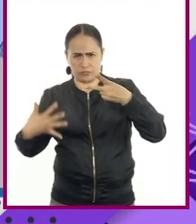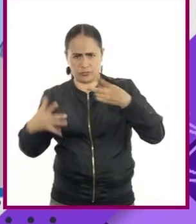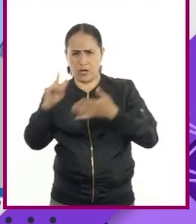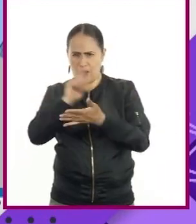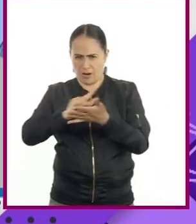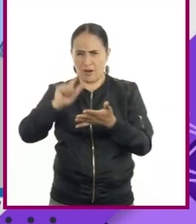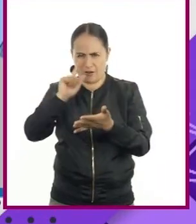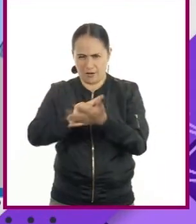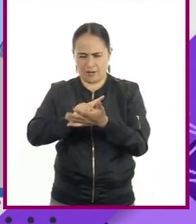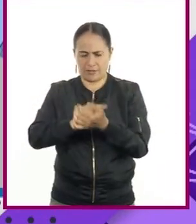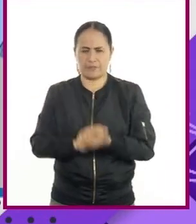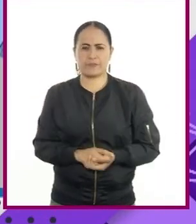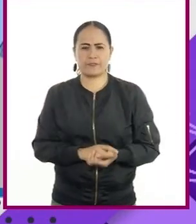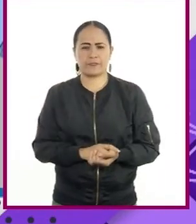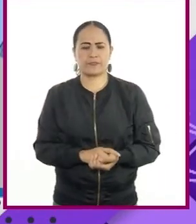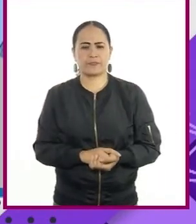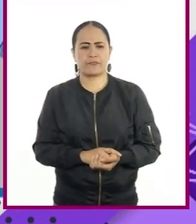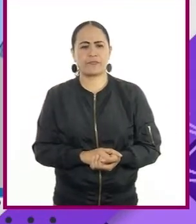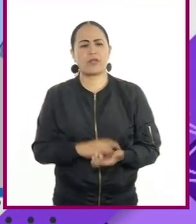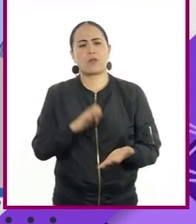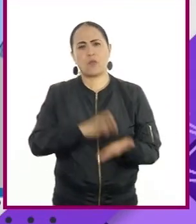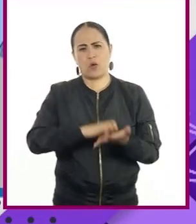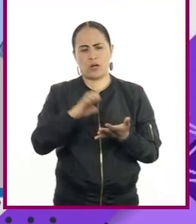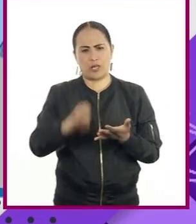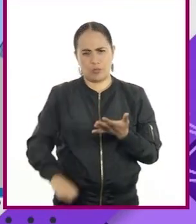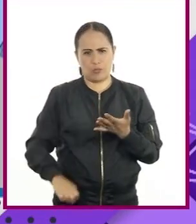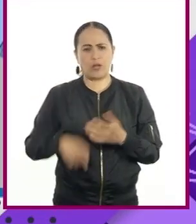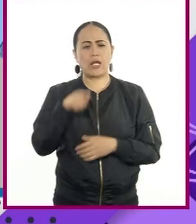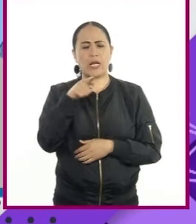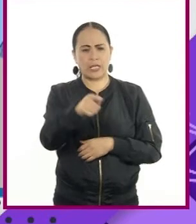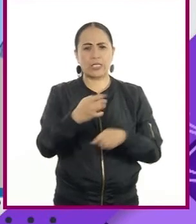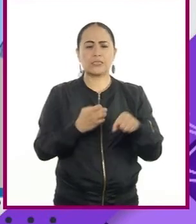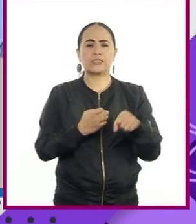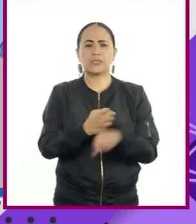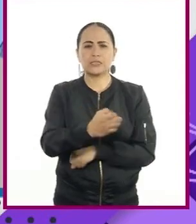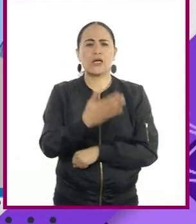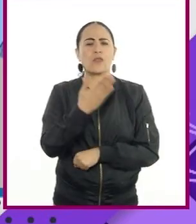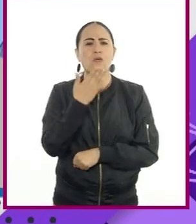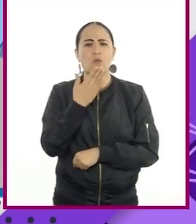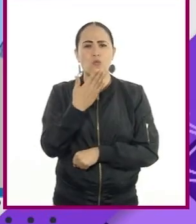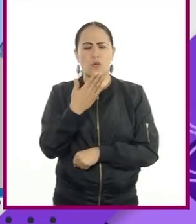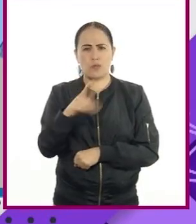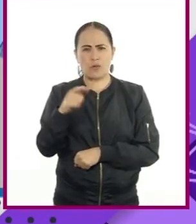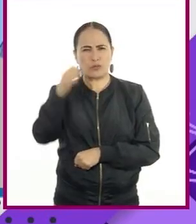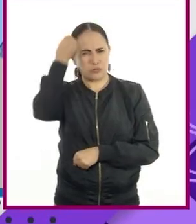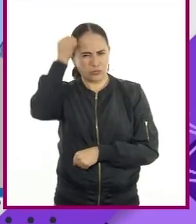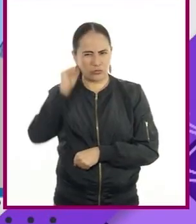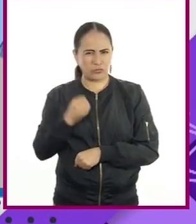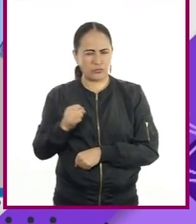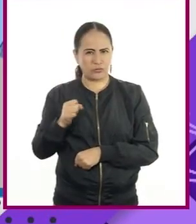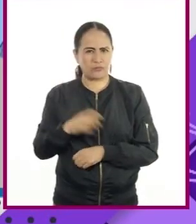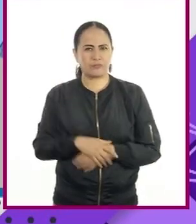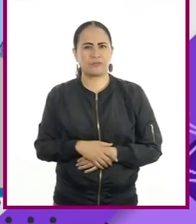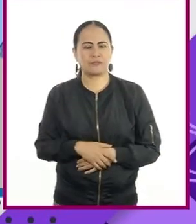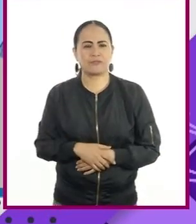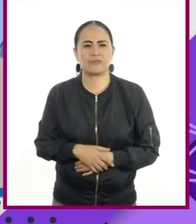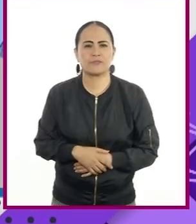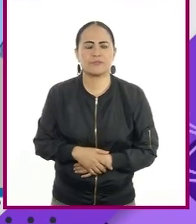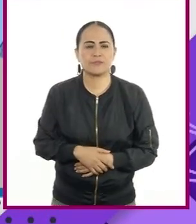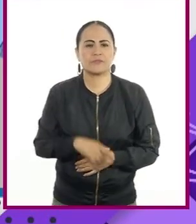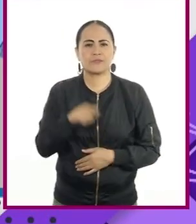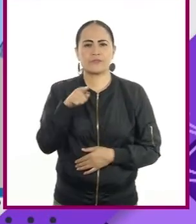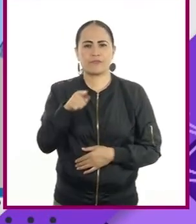Por ejemplo, si hablamos del Estado de Sonora, encontraremos que existe la Ley de Protección Civil del Estado de